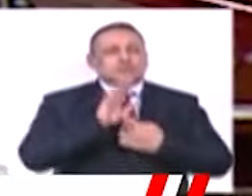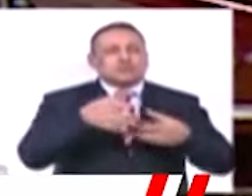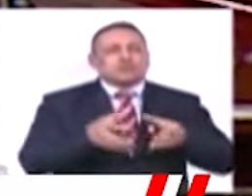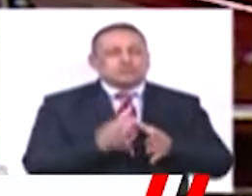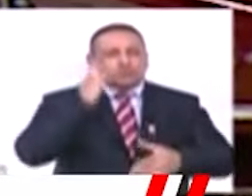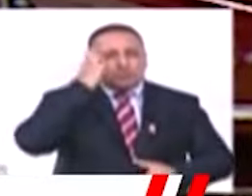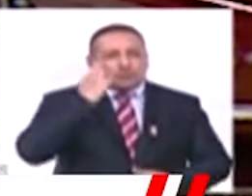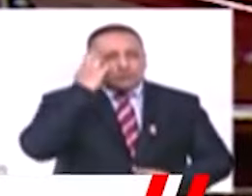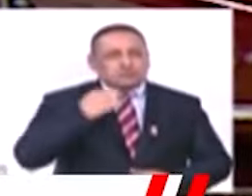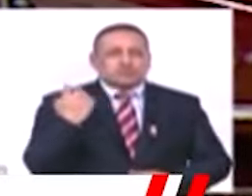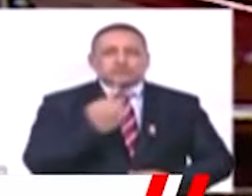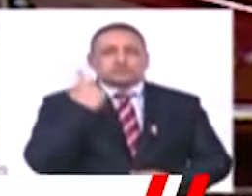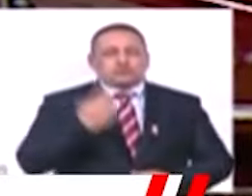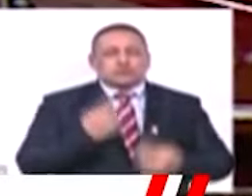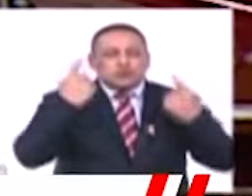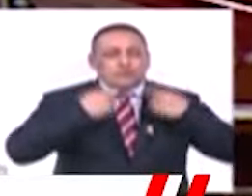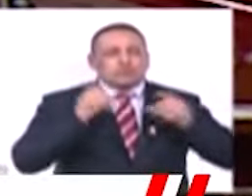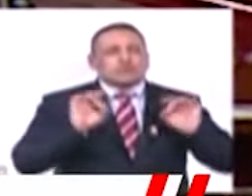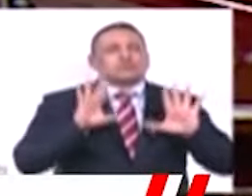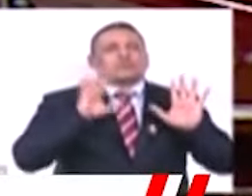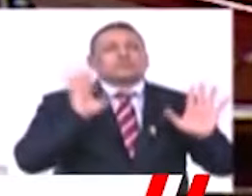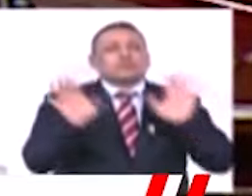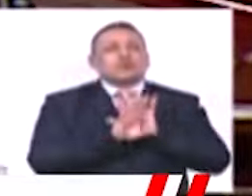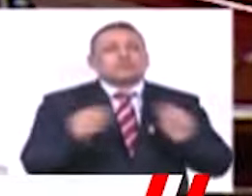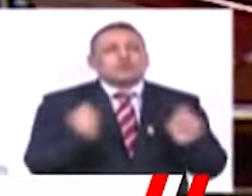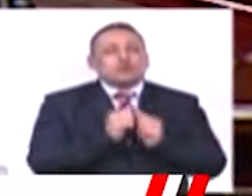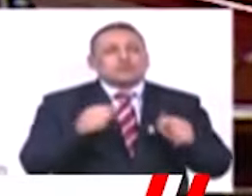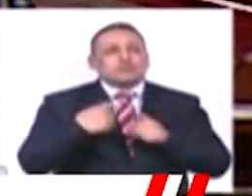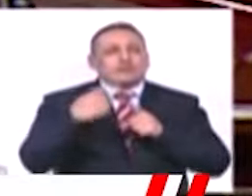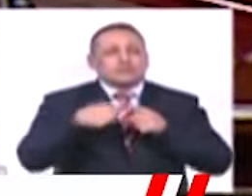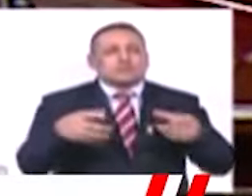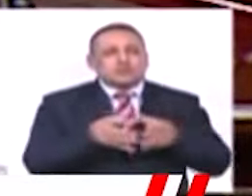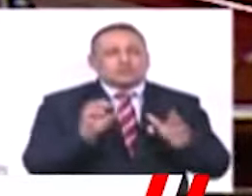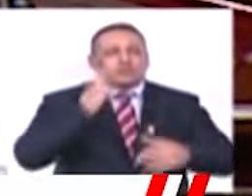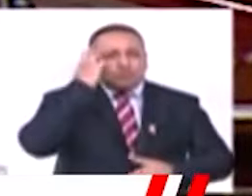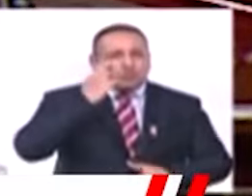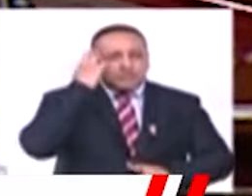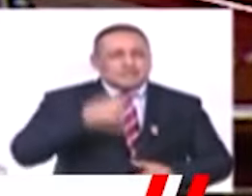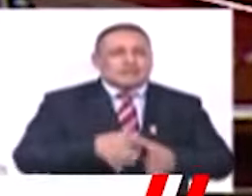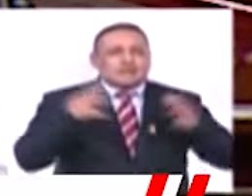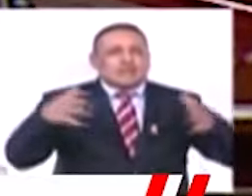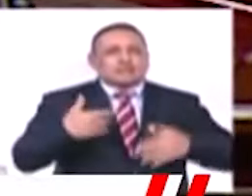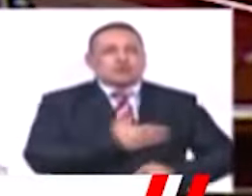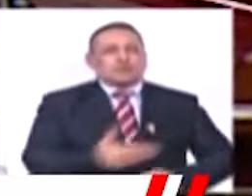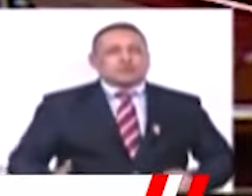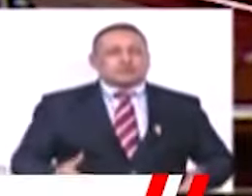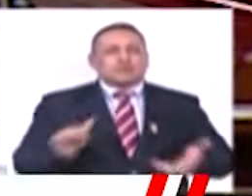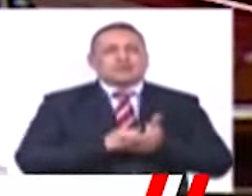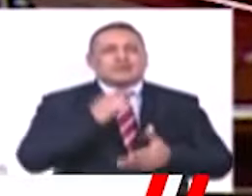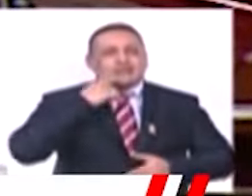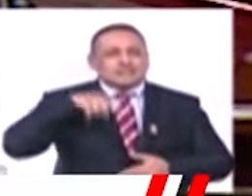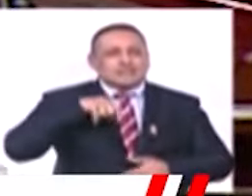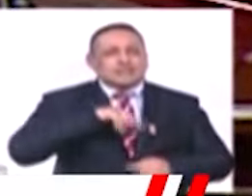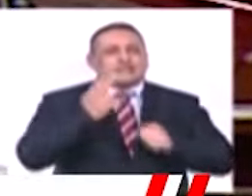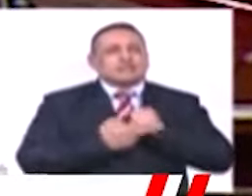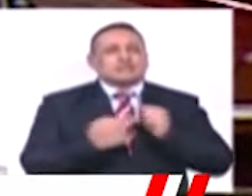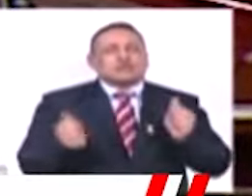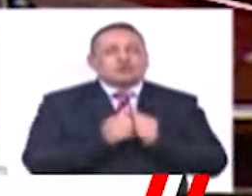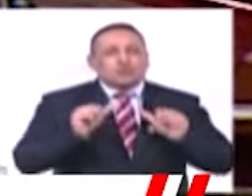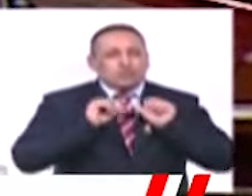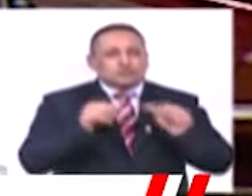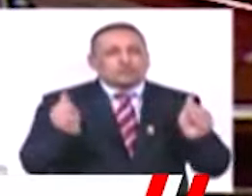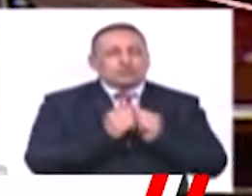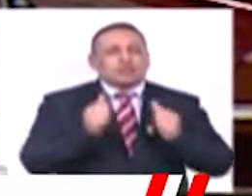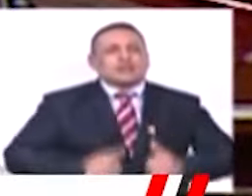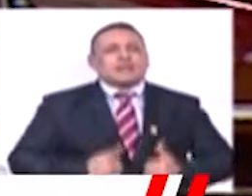bancada. Solo la coincidencia en torno a las grandes políticas de Estado, la necesidad de garantizar la vigencia